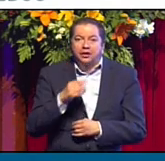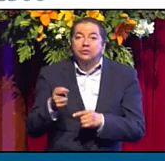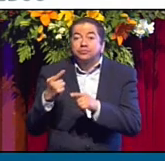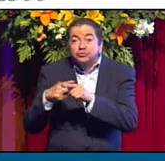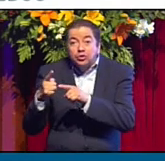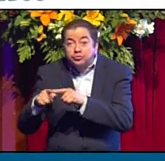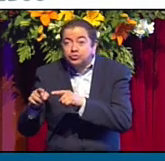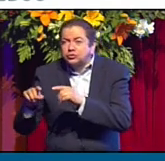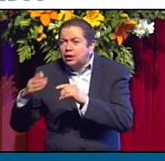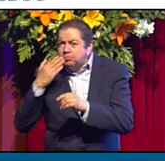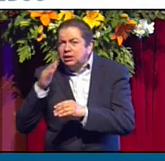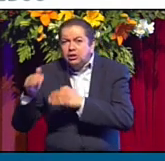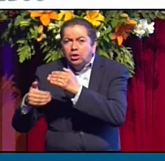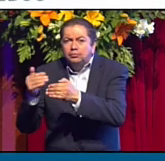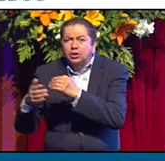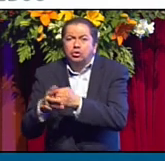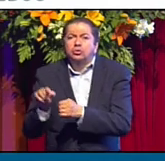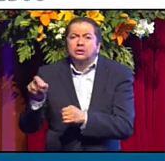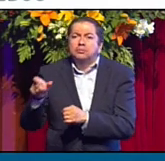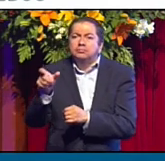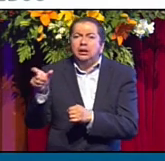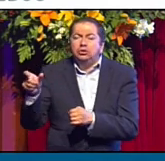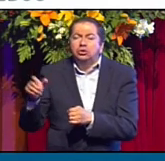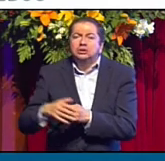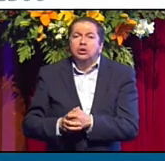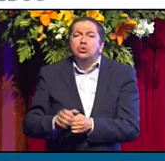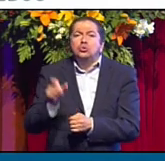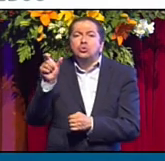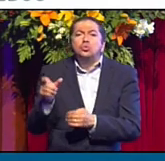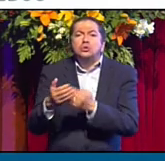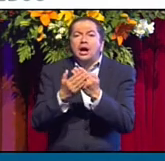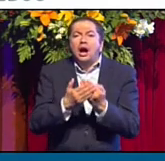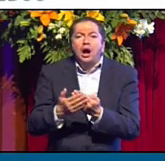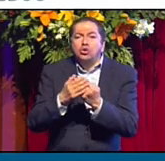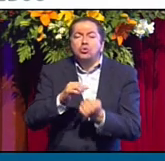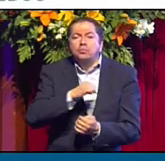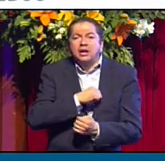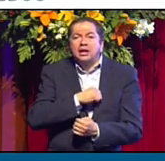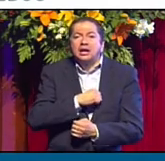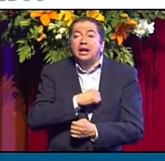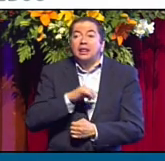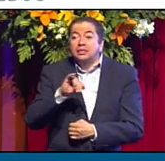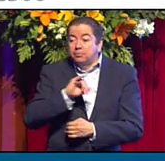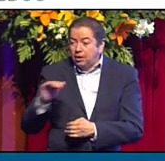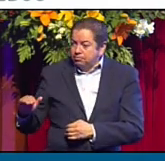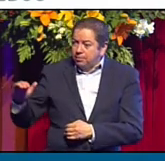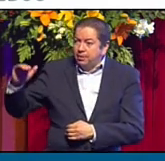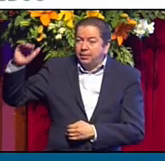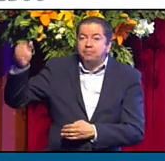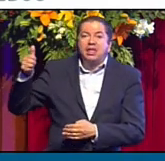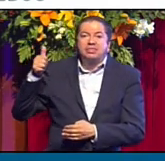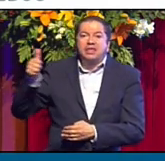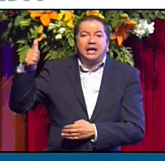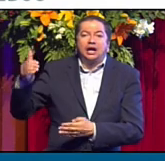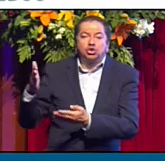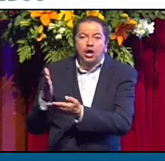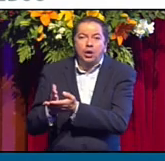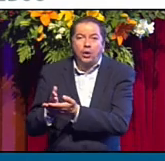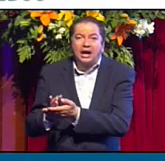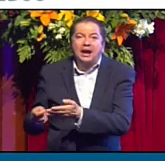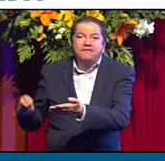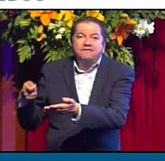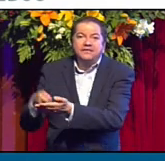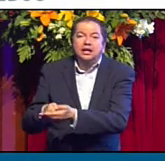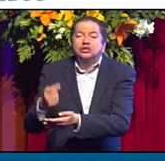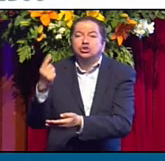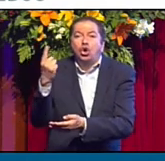de Elqui. Un hombre de la casa, un alumno de Vicuña que termina siendo director de esta hermosa escuela. Un financiamiento de